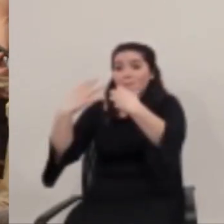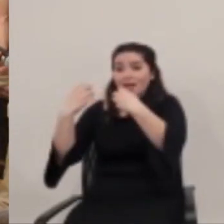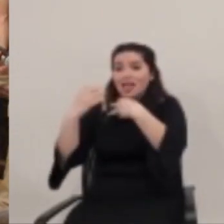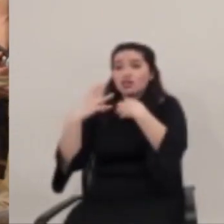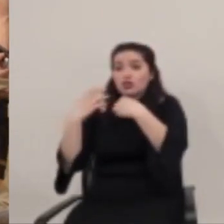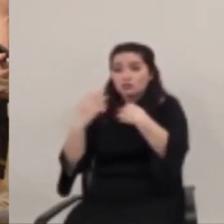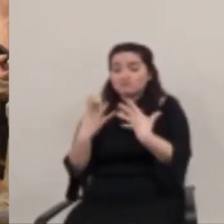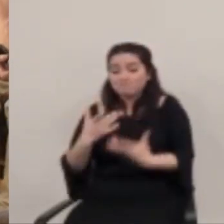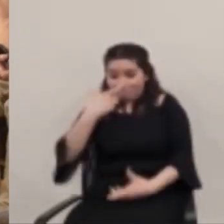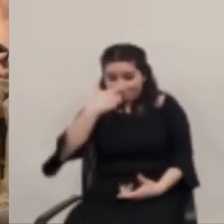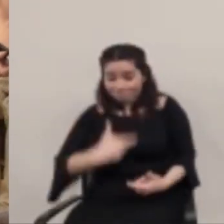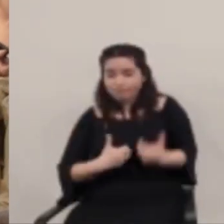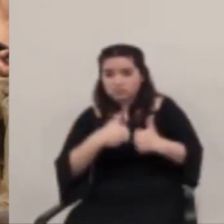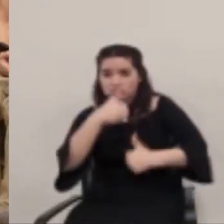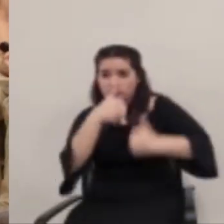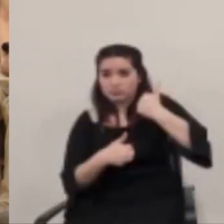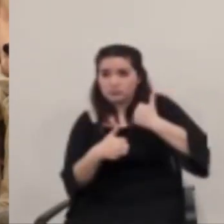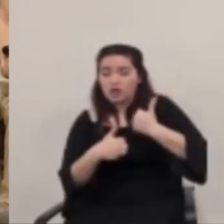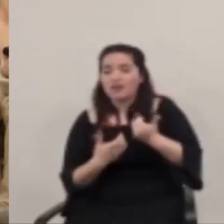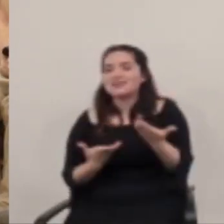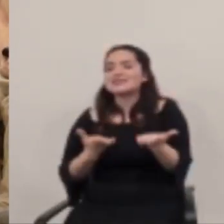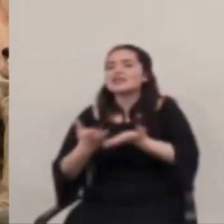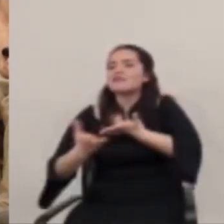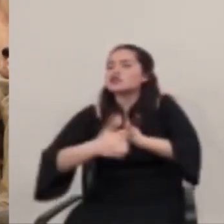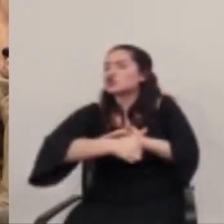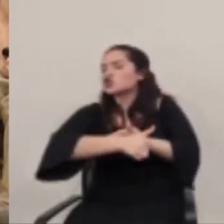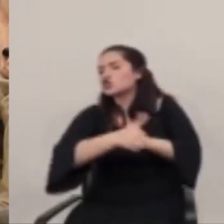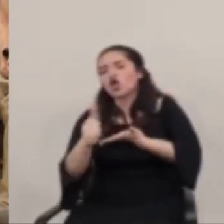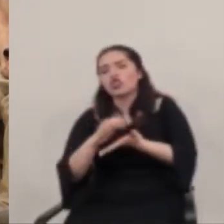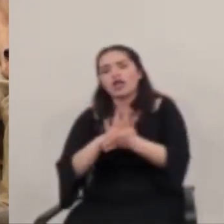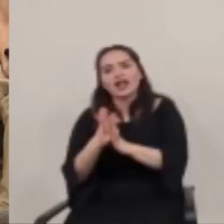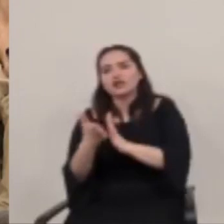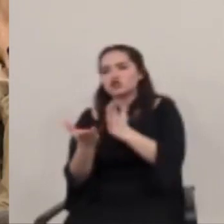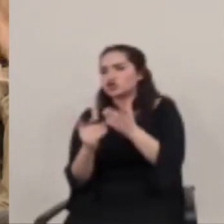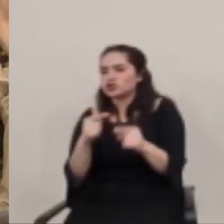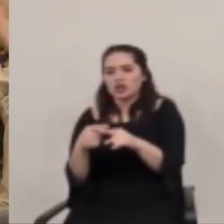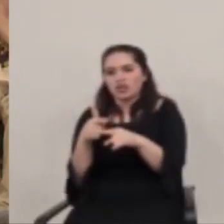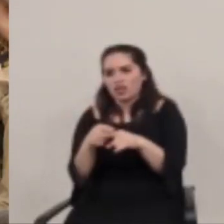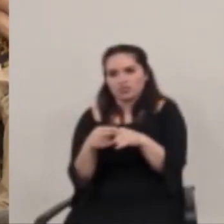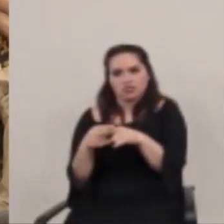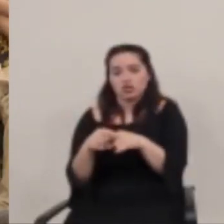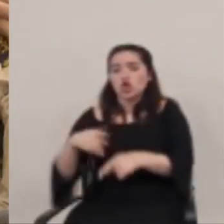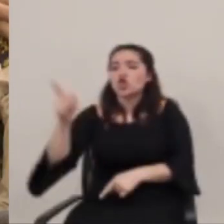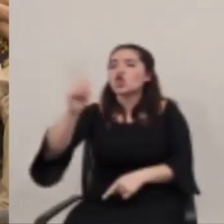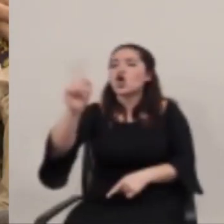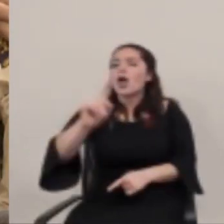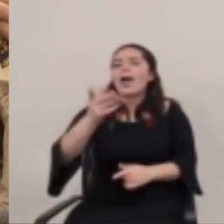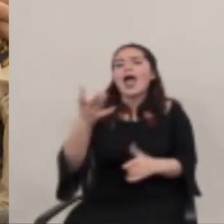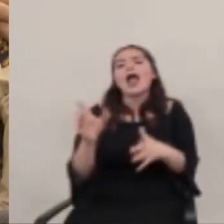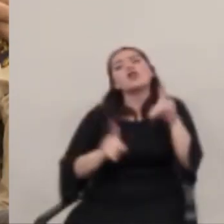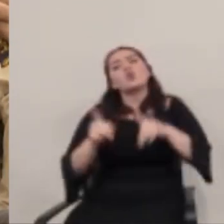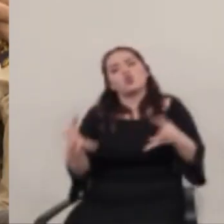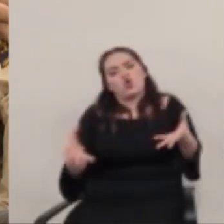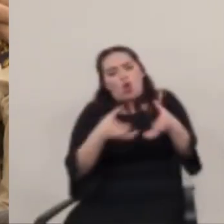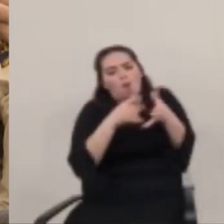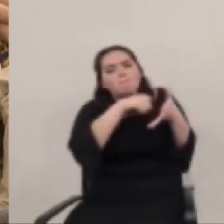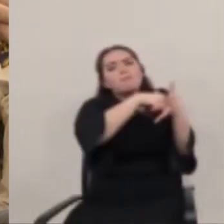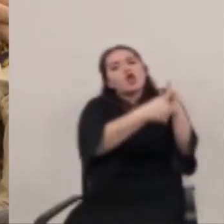para ser profesionales al servicio de toda la sociedad y no del promedio de la sociedad. Pues hablar de normales,